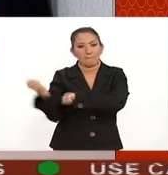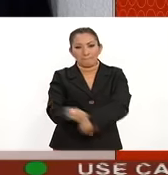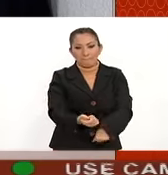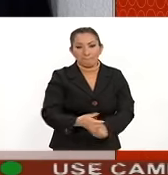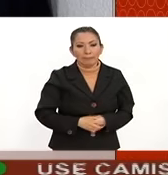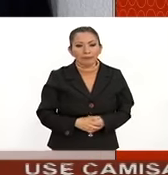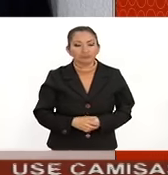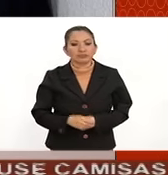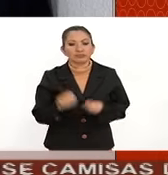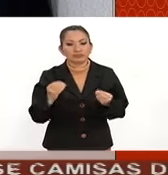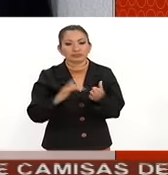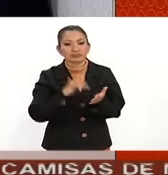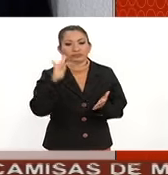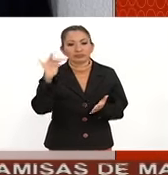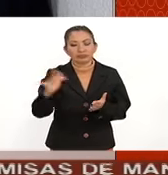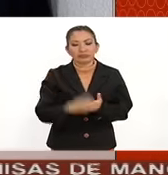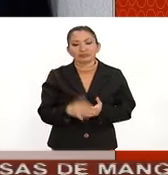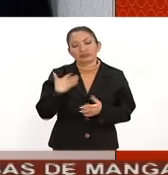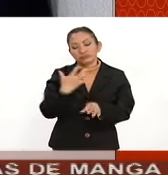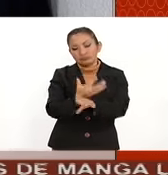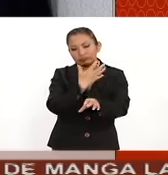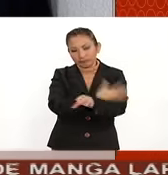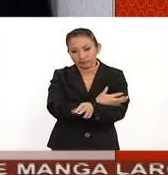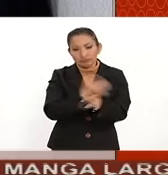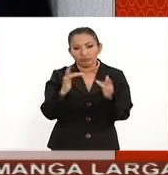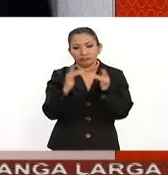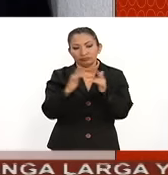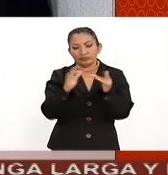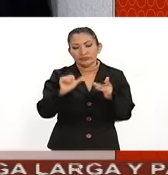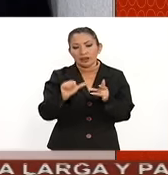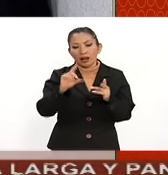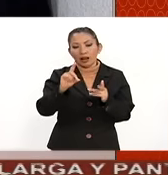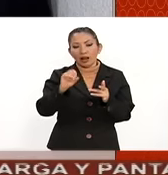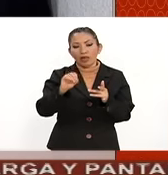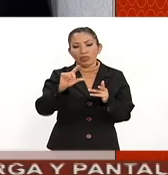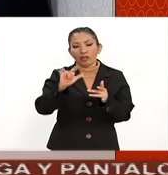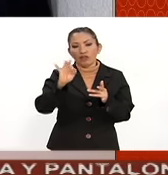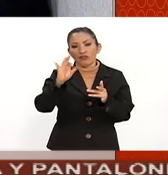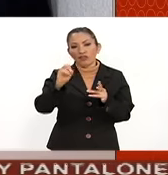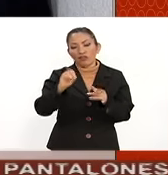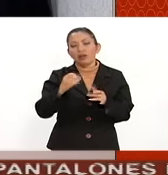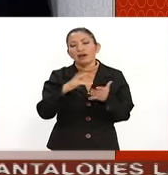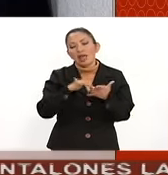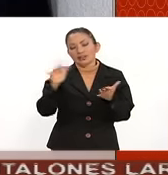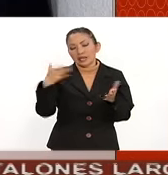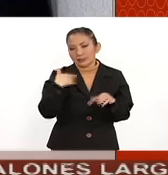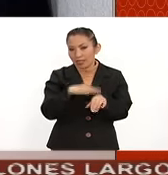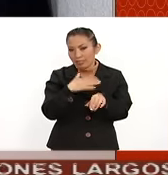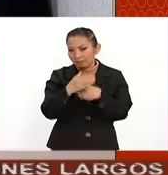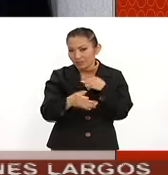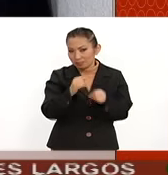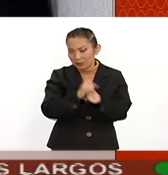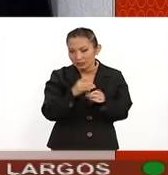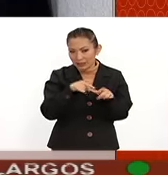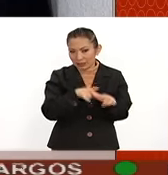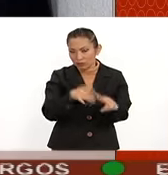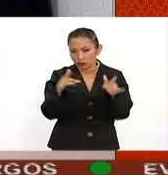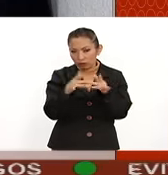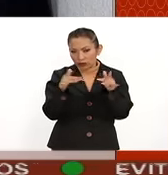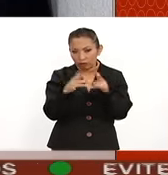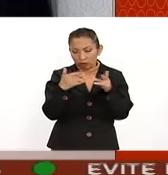beisbolistas. Pues te agradecemos mucho que haya estado con nosotros, Adolfo, gracias nuevamente, y bueno, pues que pase un excelente fin de semana y seguimos en